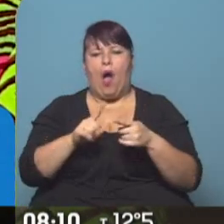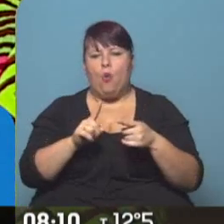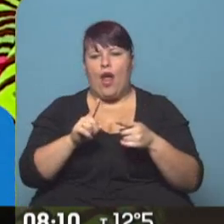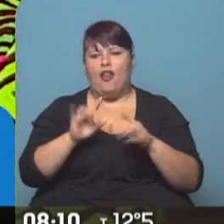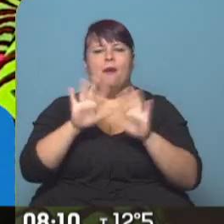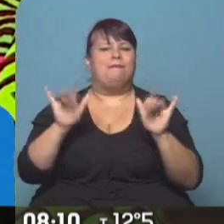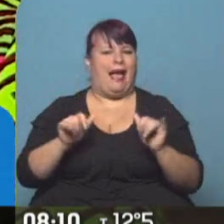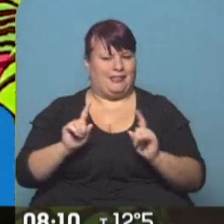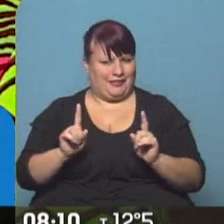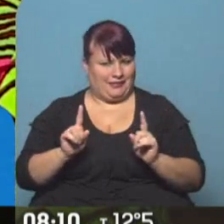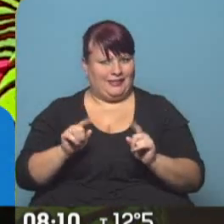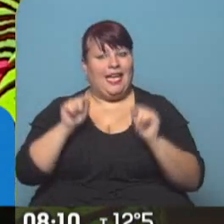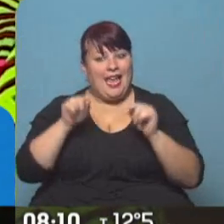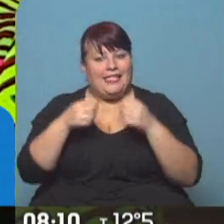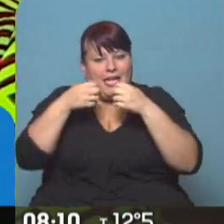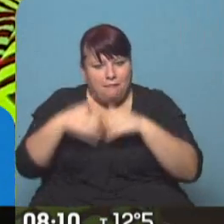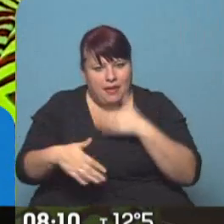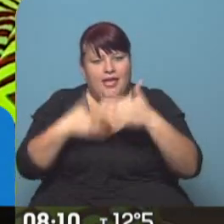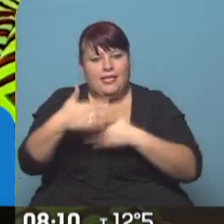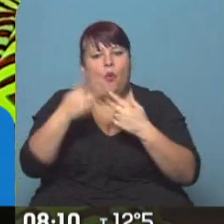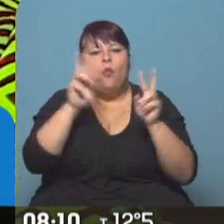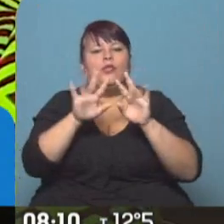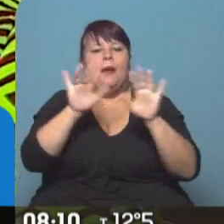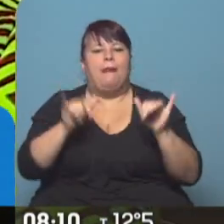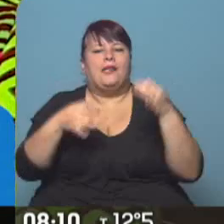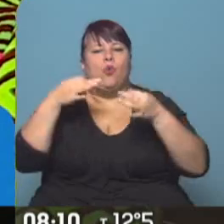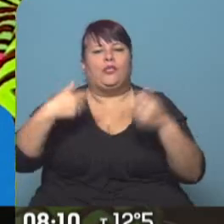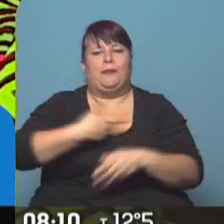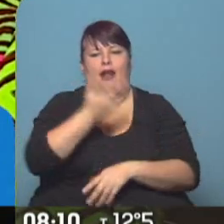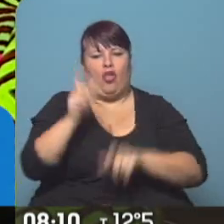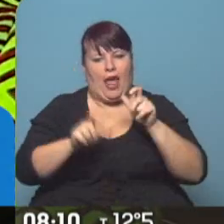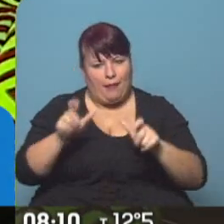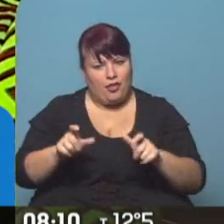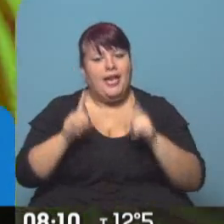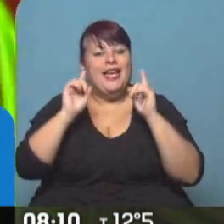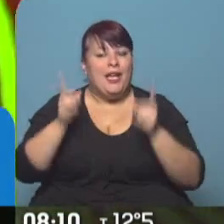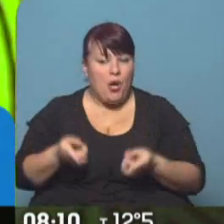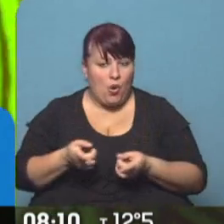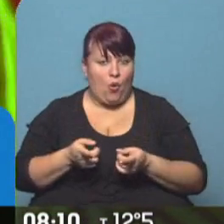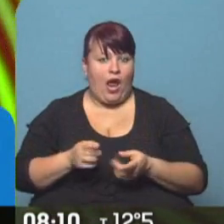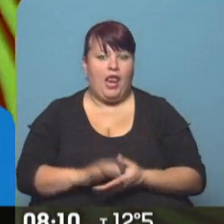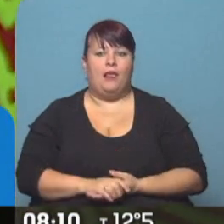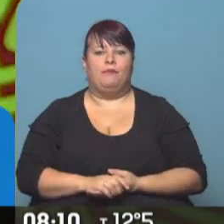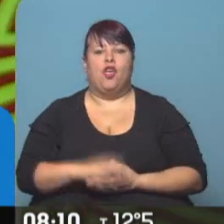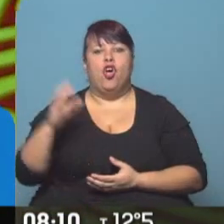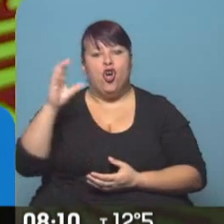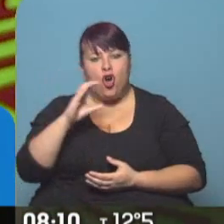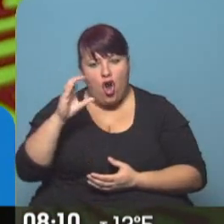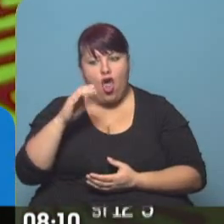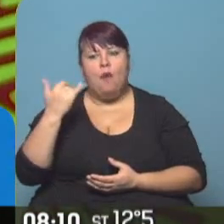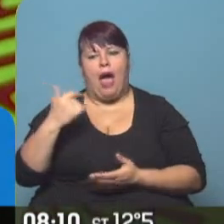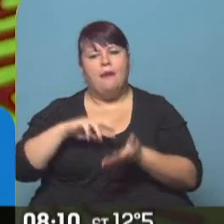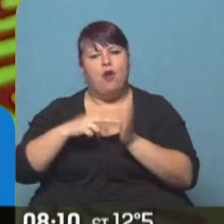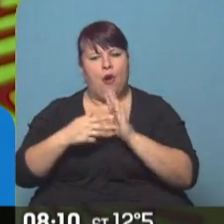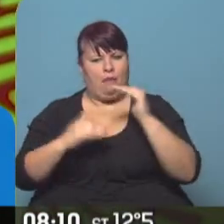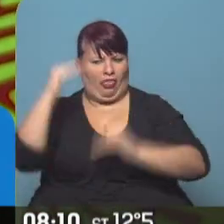la paz. Es el inicio de la construcción de una paz con justicia social, porque de todas maneras Colombia tiene muchísimos problemas